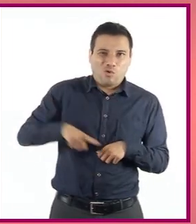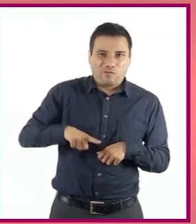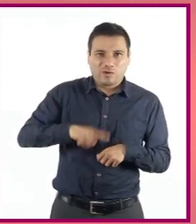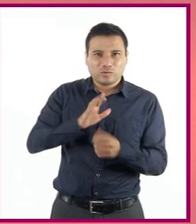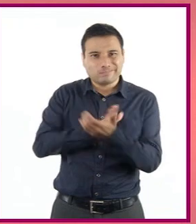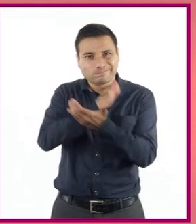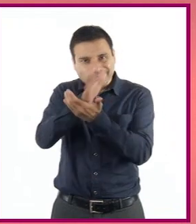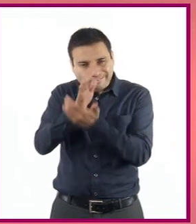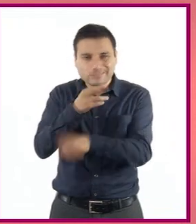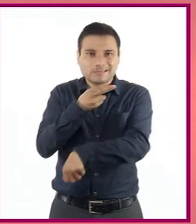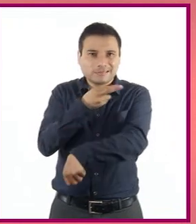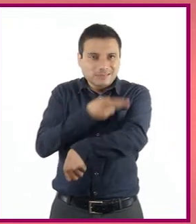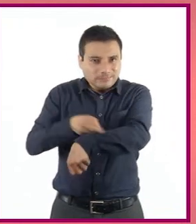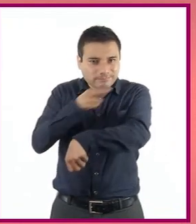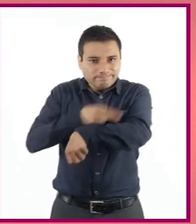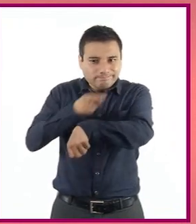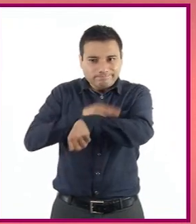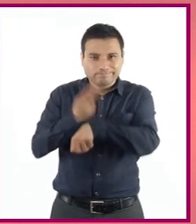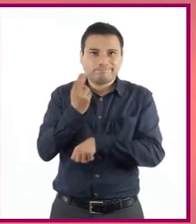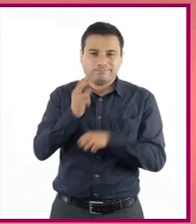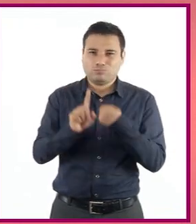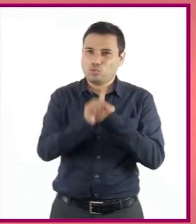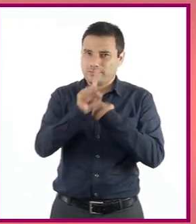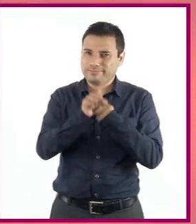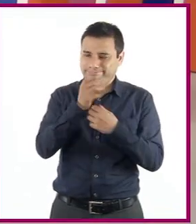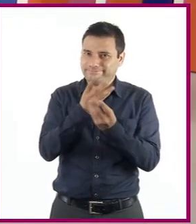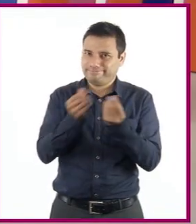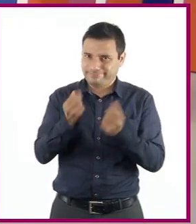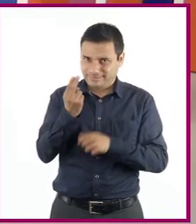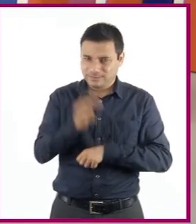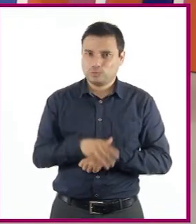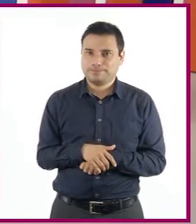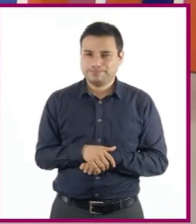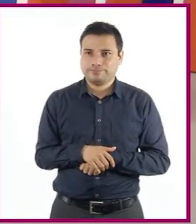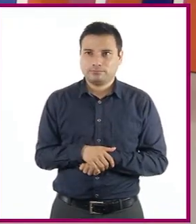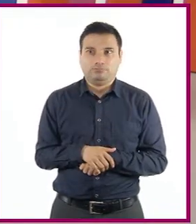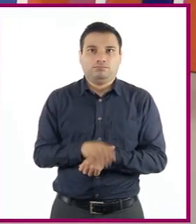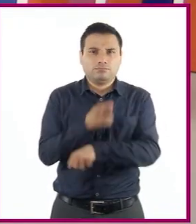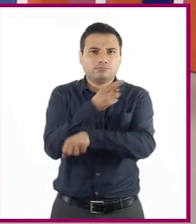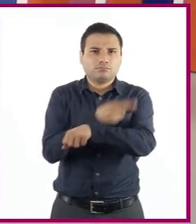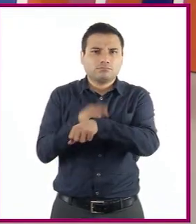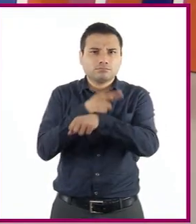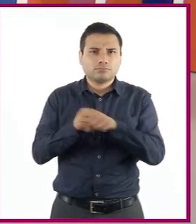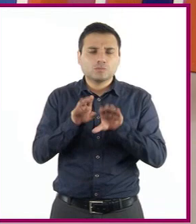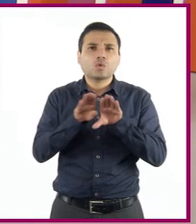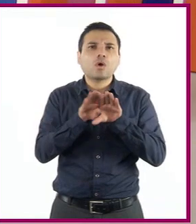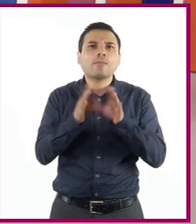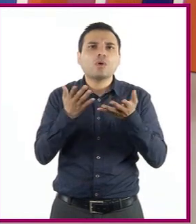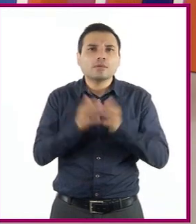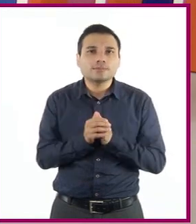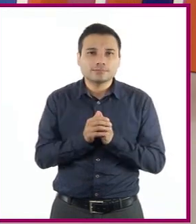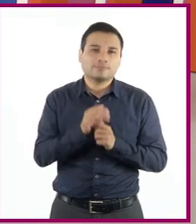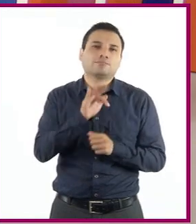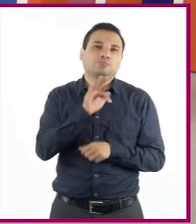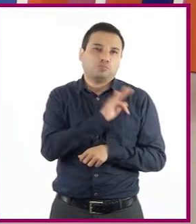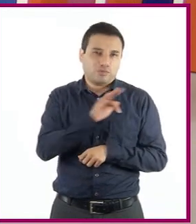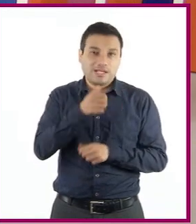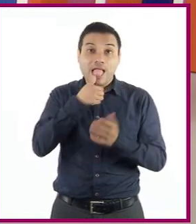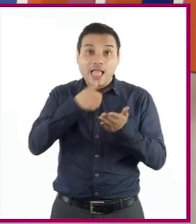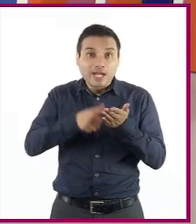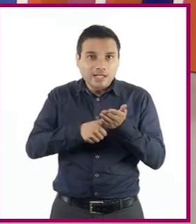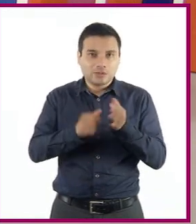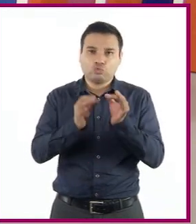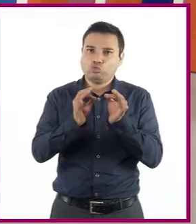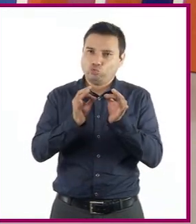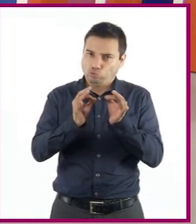autoridades correspondientes para resolver un asunto. Una manera de hacerlo es a través de la escritura de cartas formales.